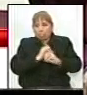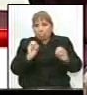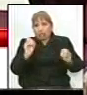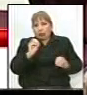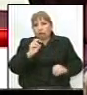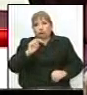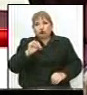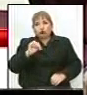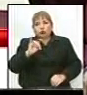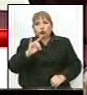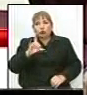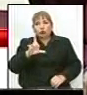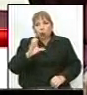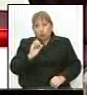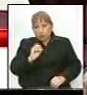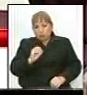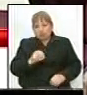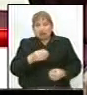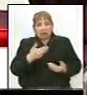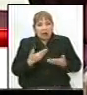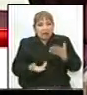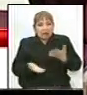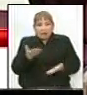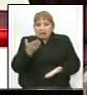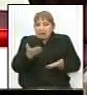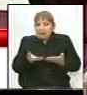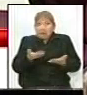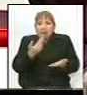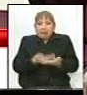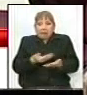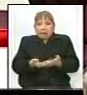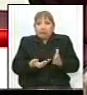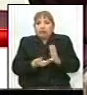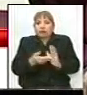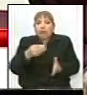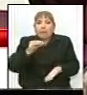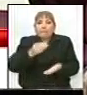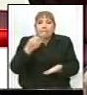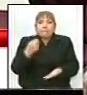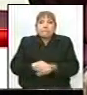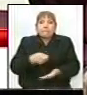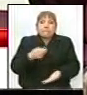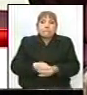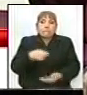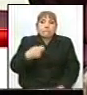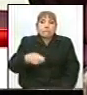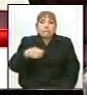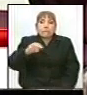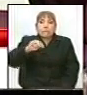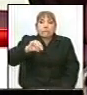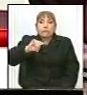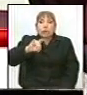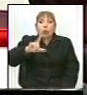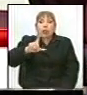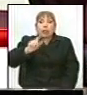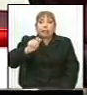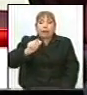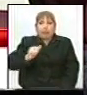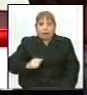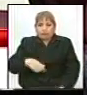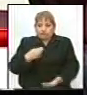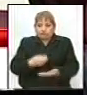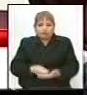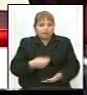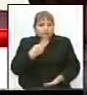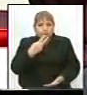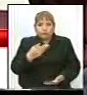en muchos casos se ha impuesto multas cuando ha habido infracción al deber de neutralidad